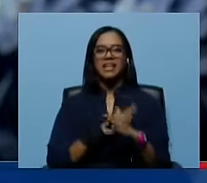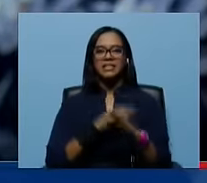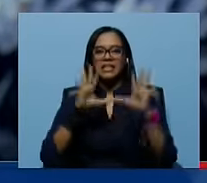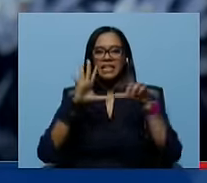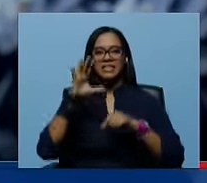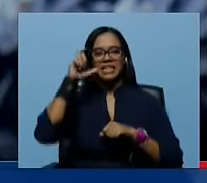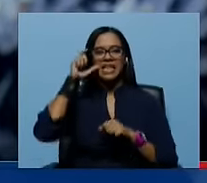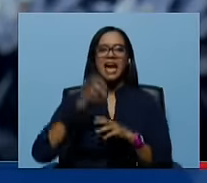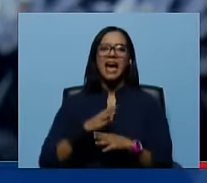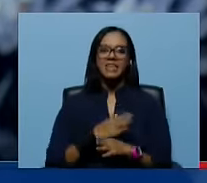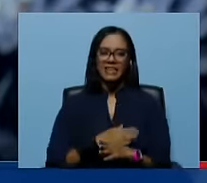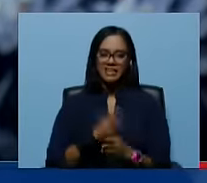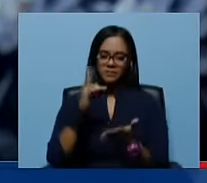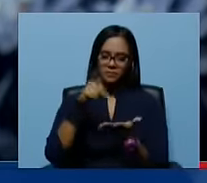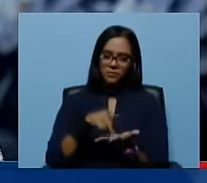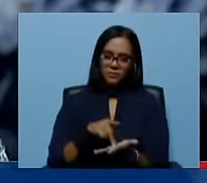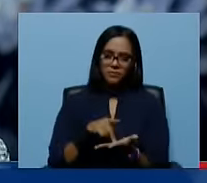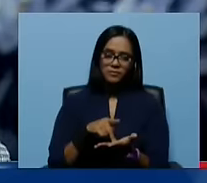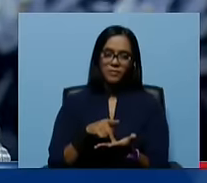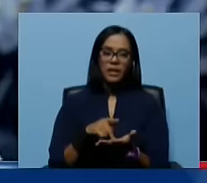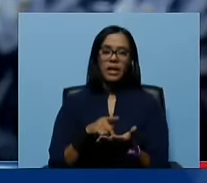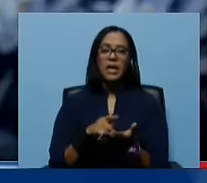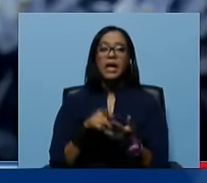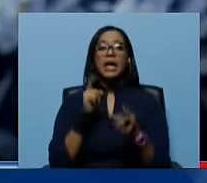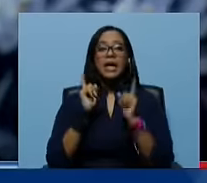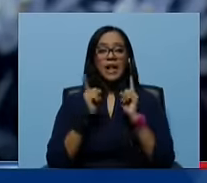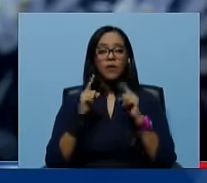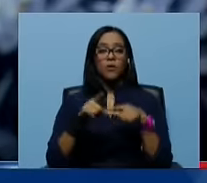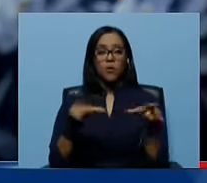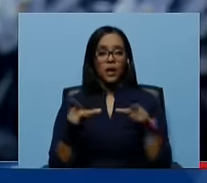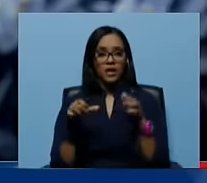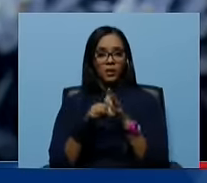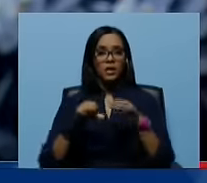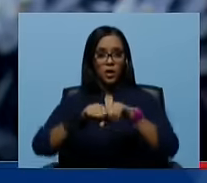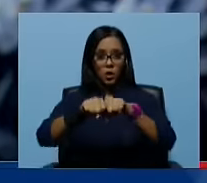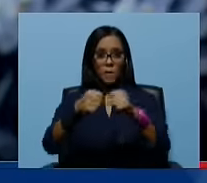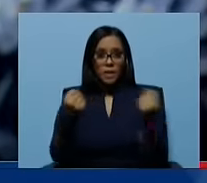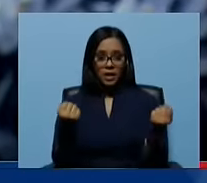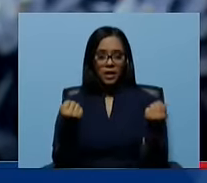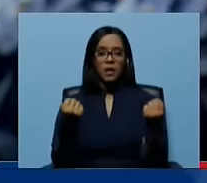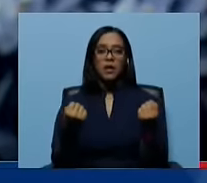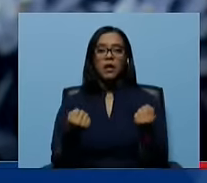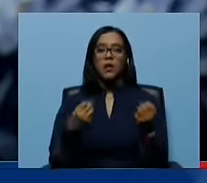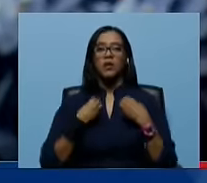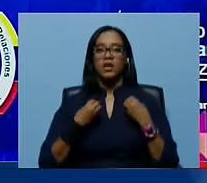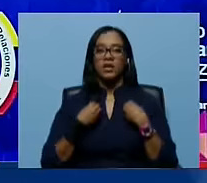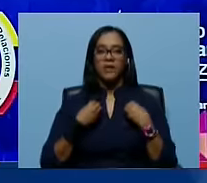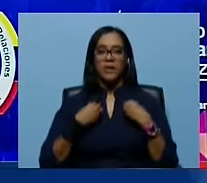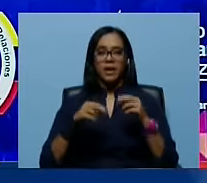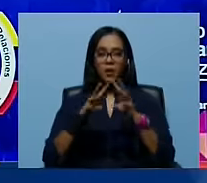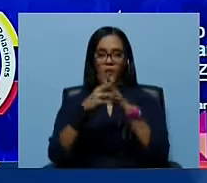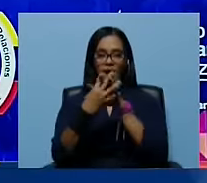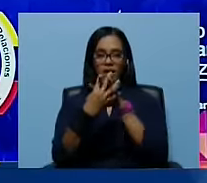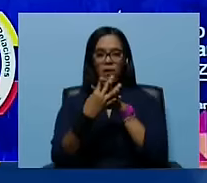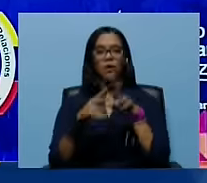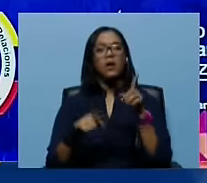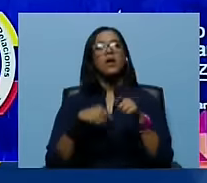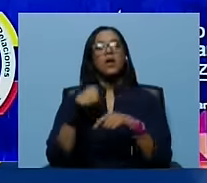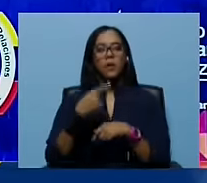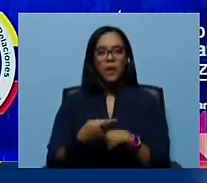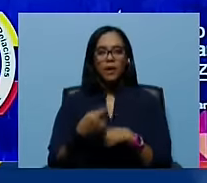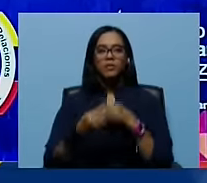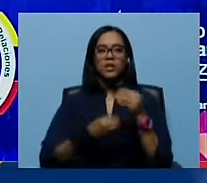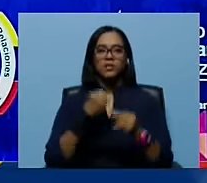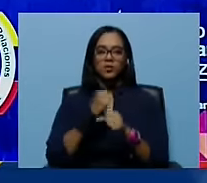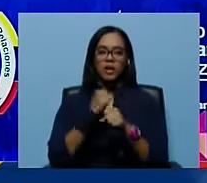antes. En algunos lugares donde destrozaron los habitantes de los barrios, que luego se hizo